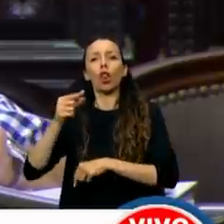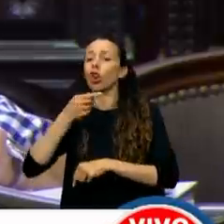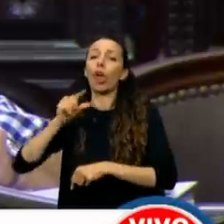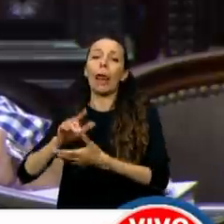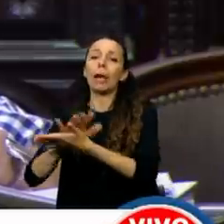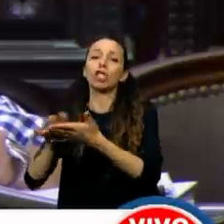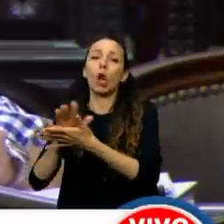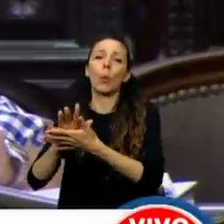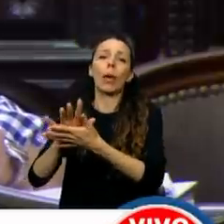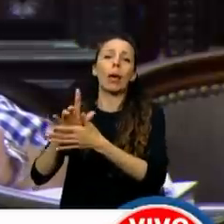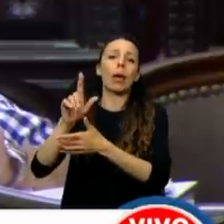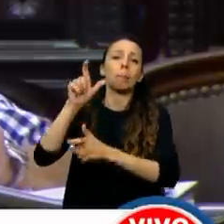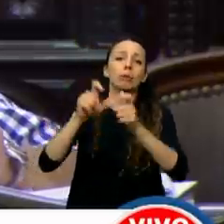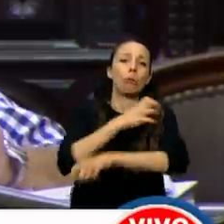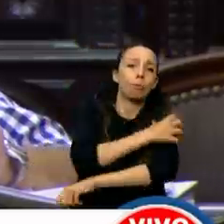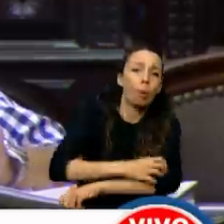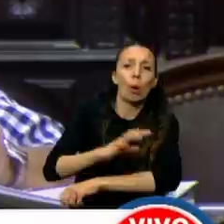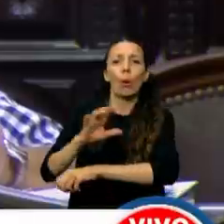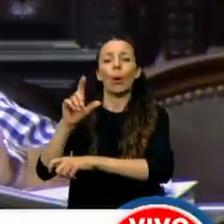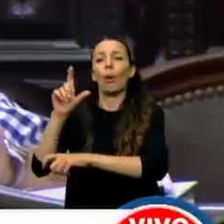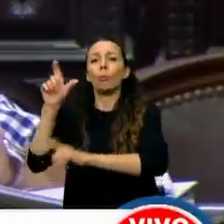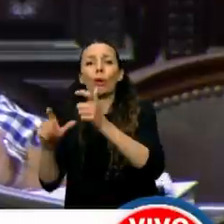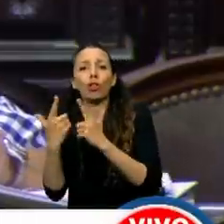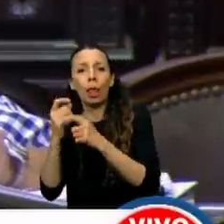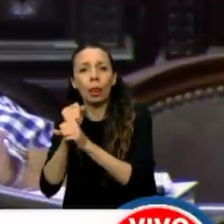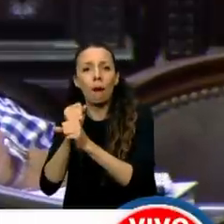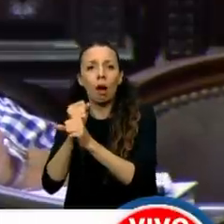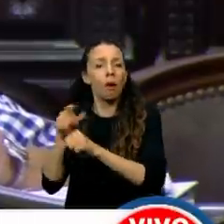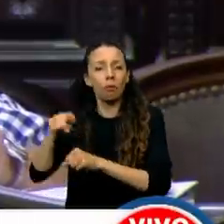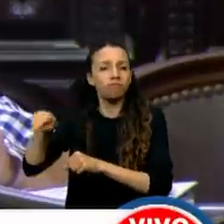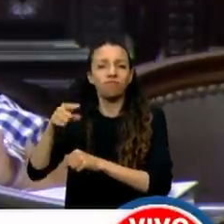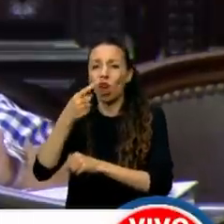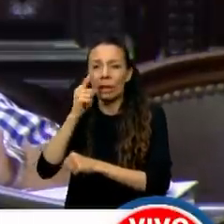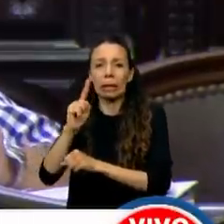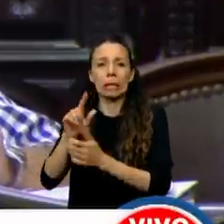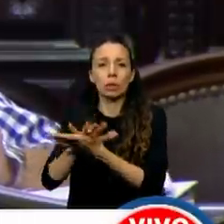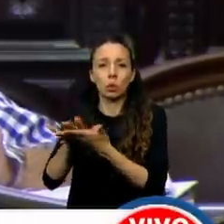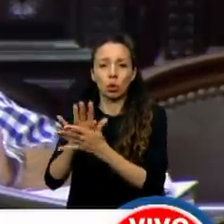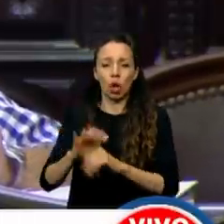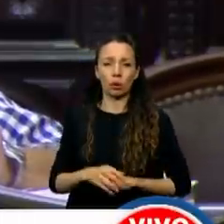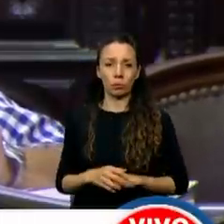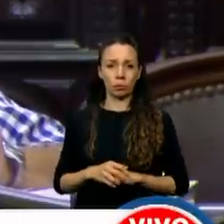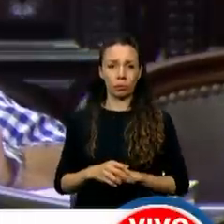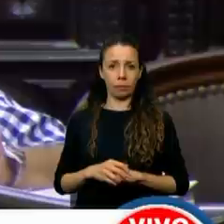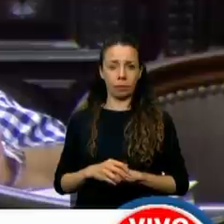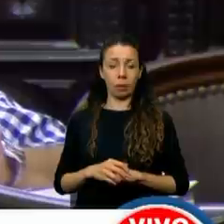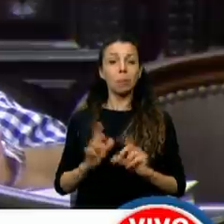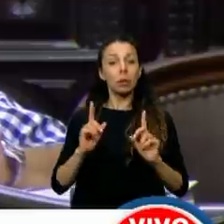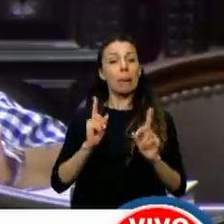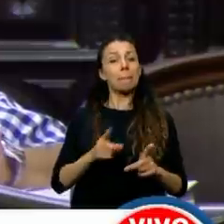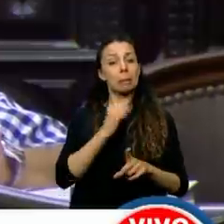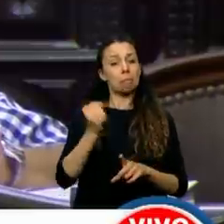no quiere resolver el empleo porque es también si no quiere reconocer de que hay una recuperación